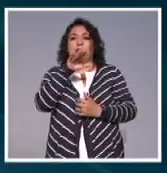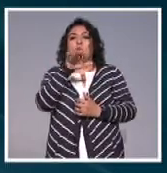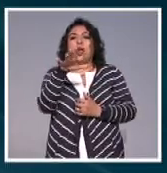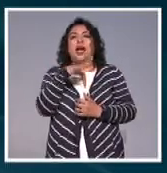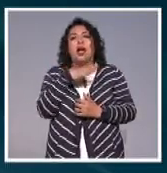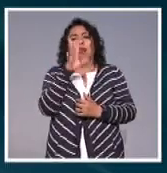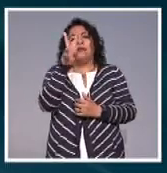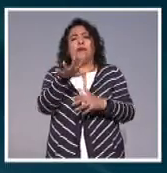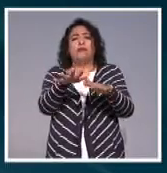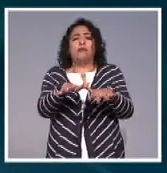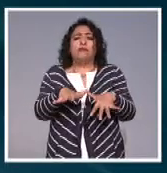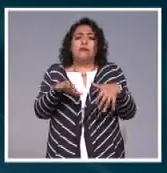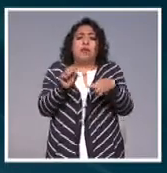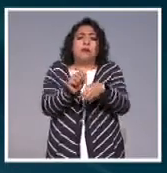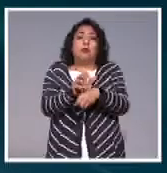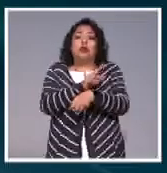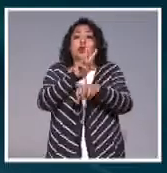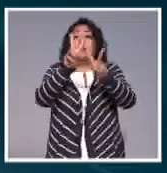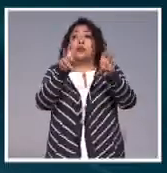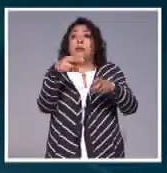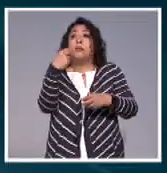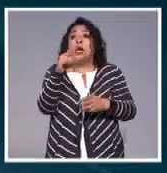ofrece